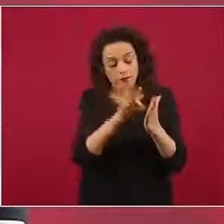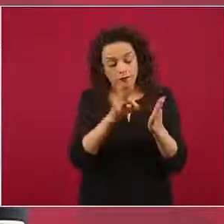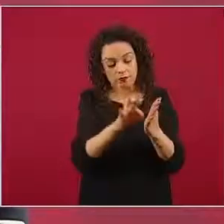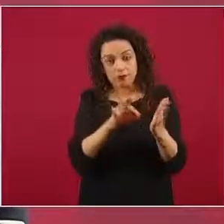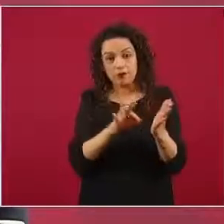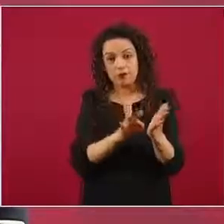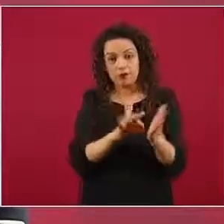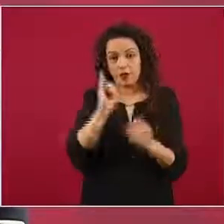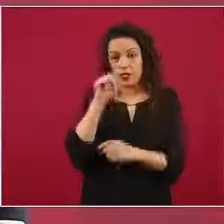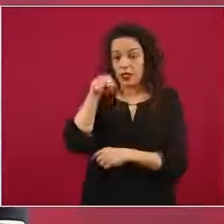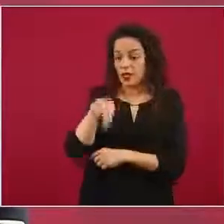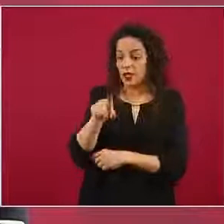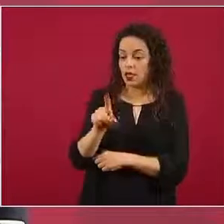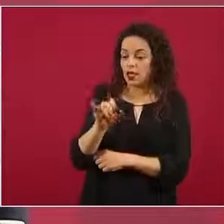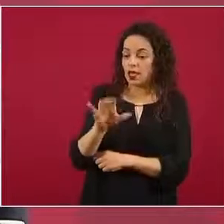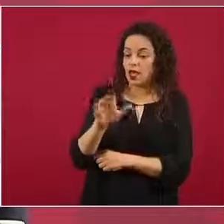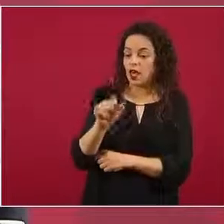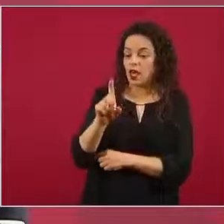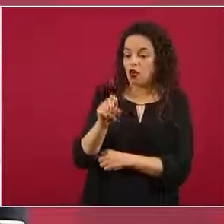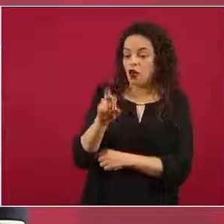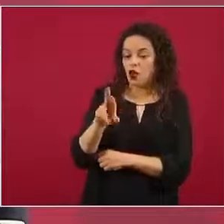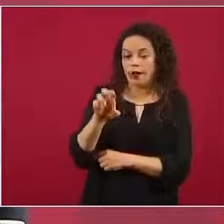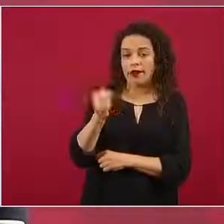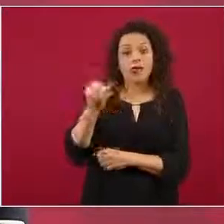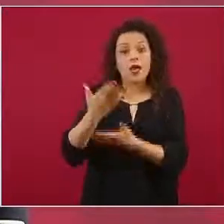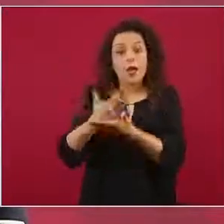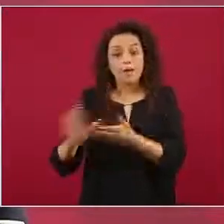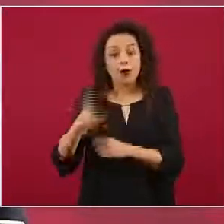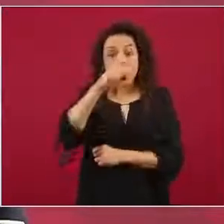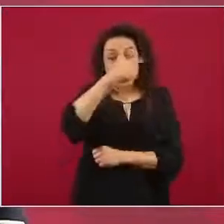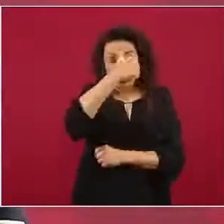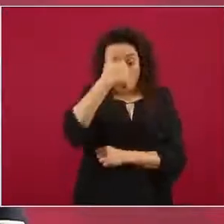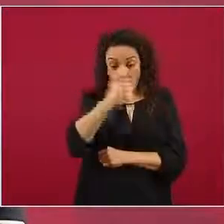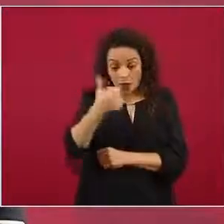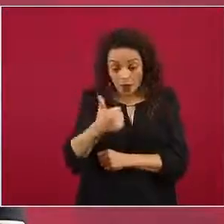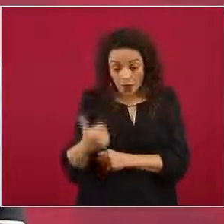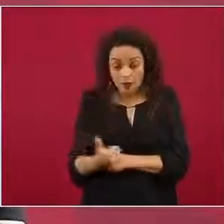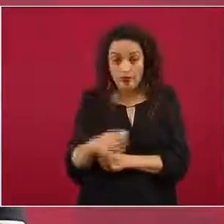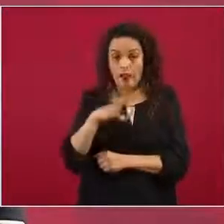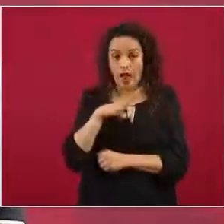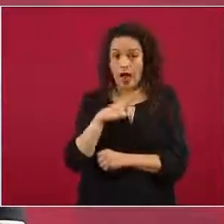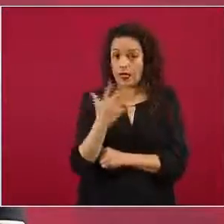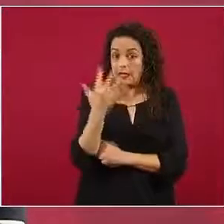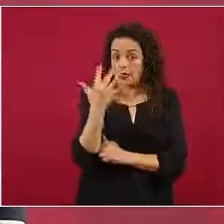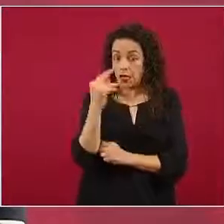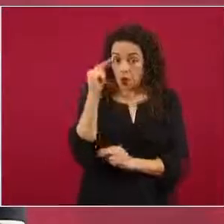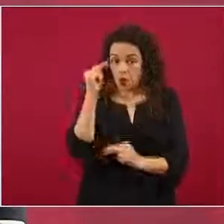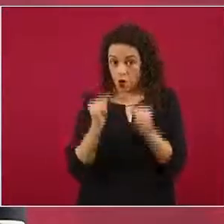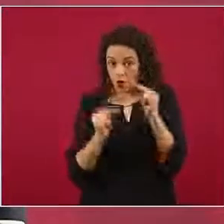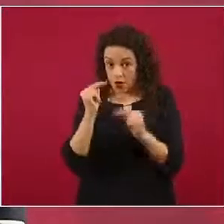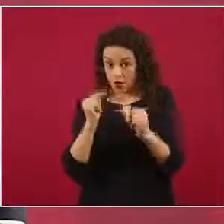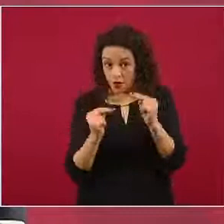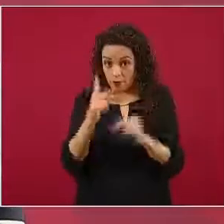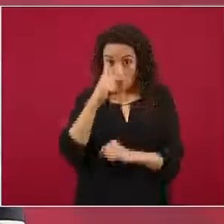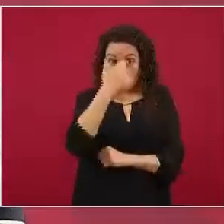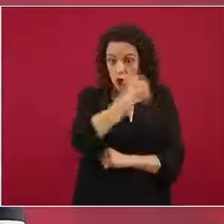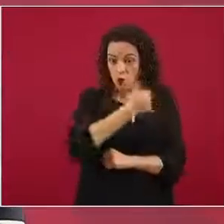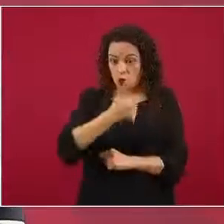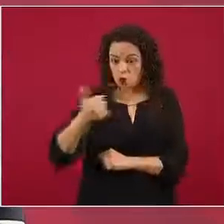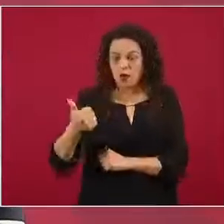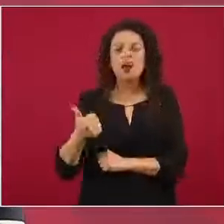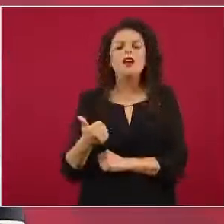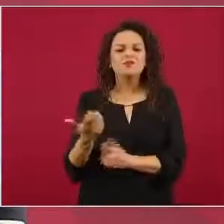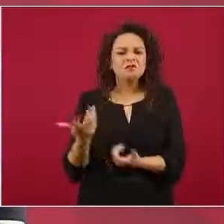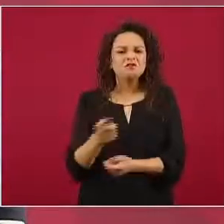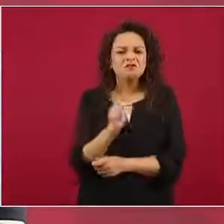estos 10 indicadores, cada uno de ellos puede tener 5 niveles. Cada uno de esos niveles está basado